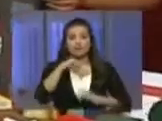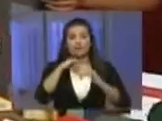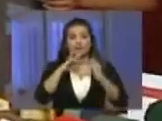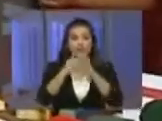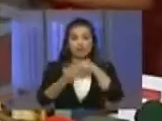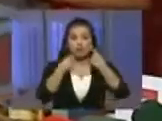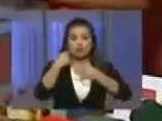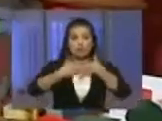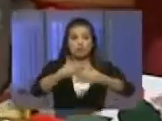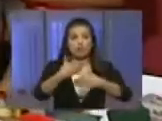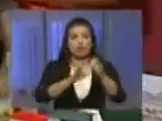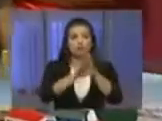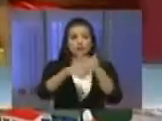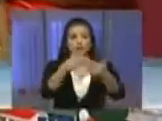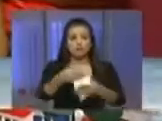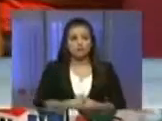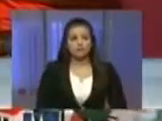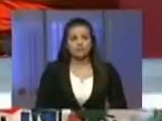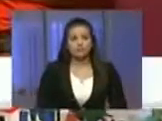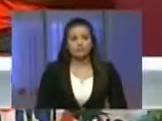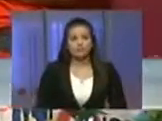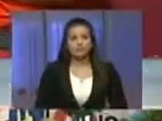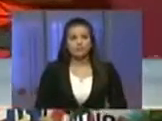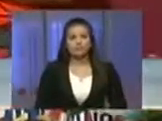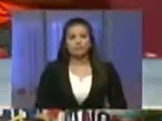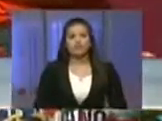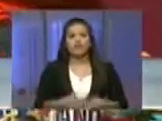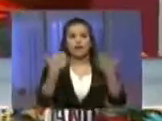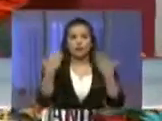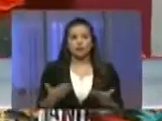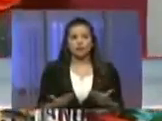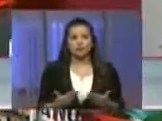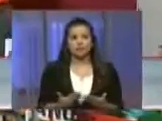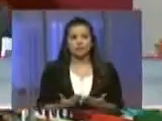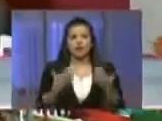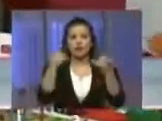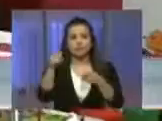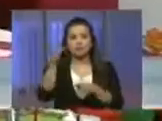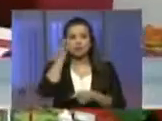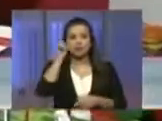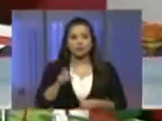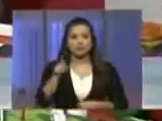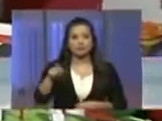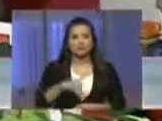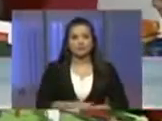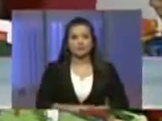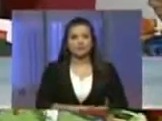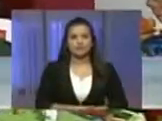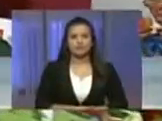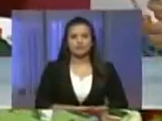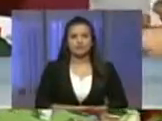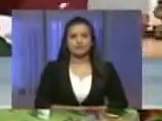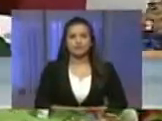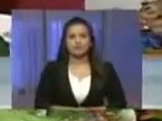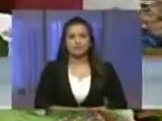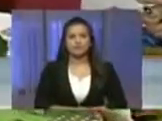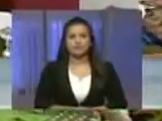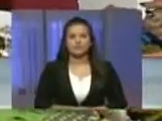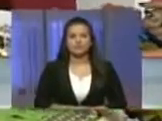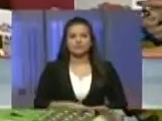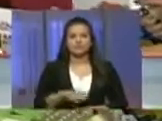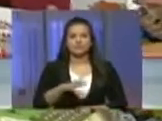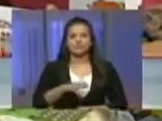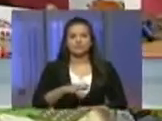quiero dejar para que venicia bueno este es mi comandante